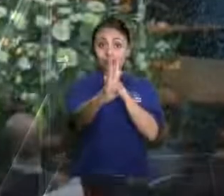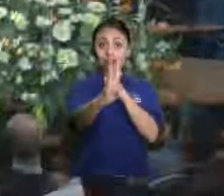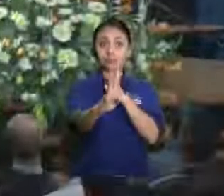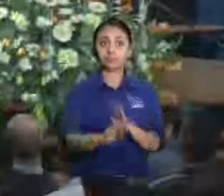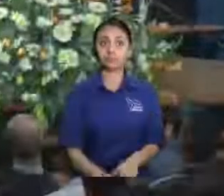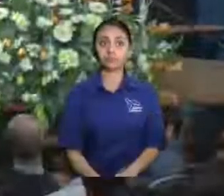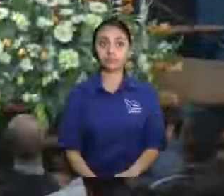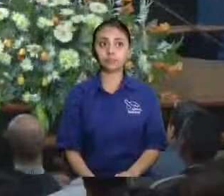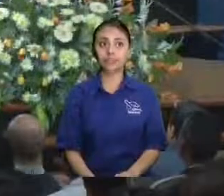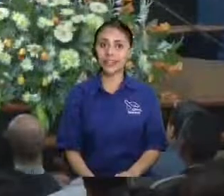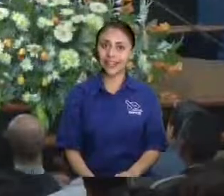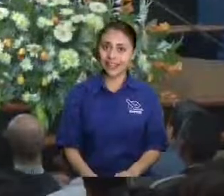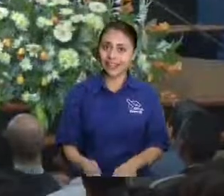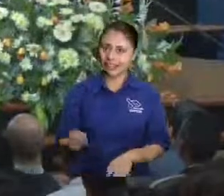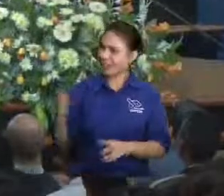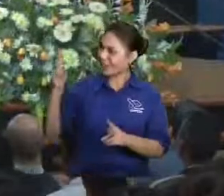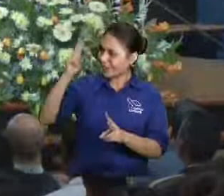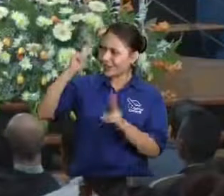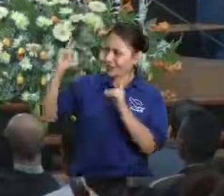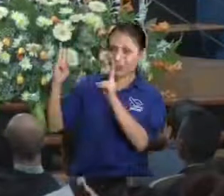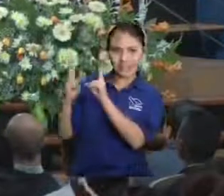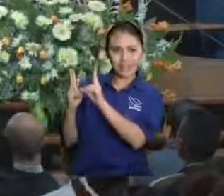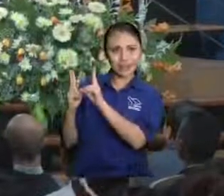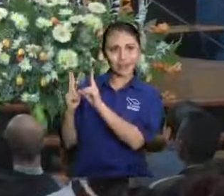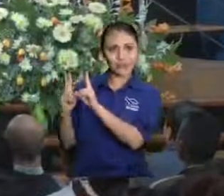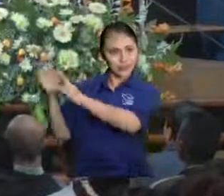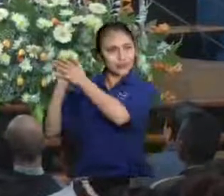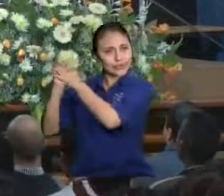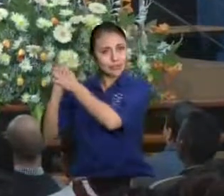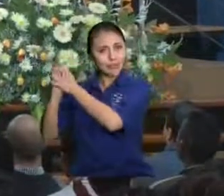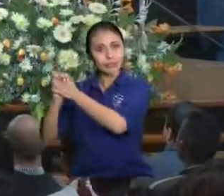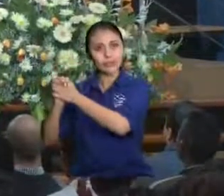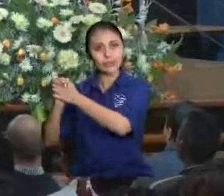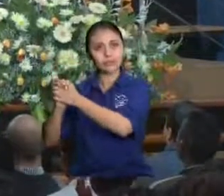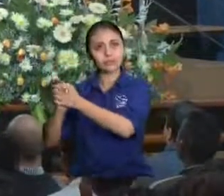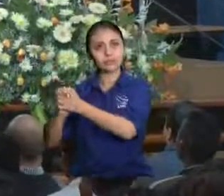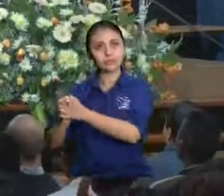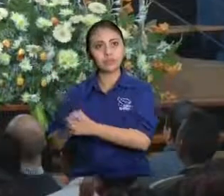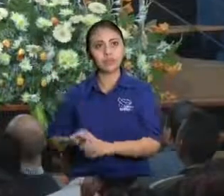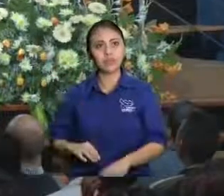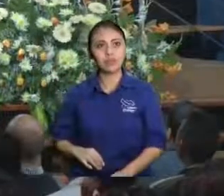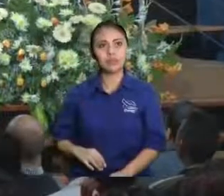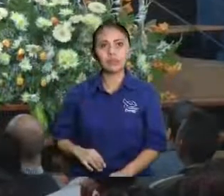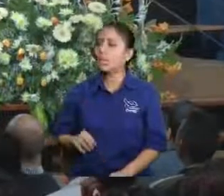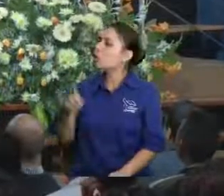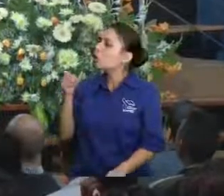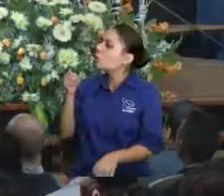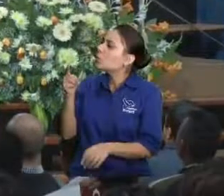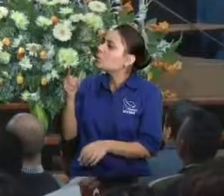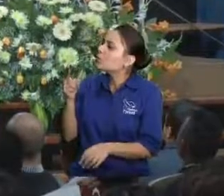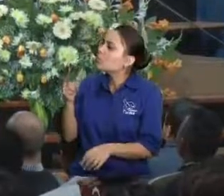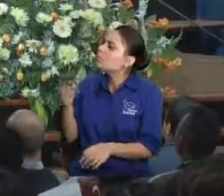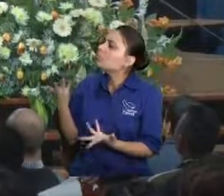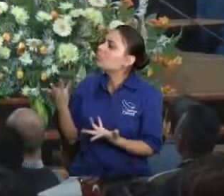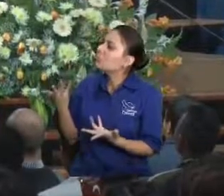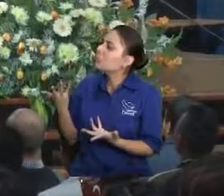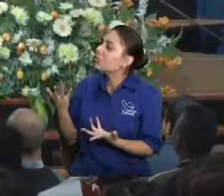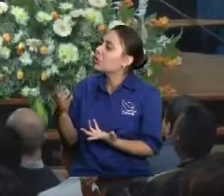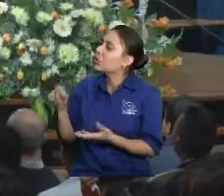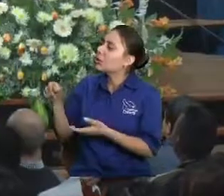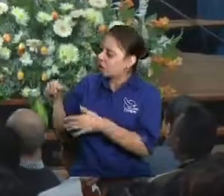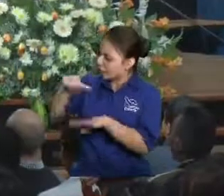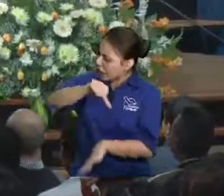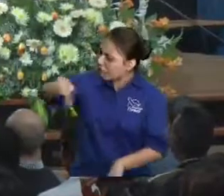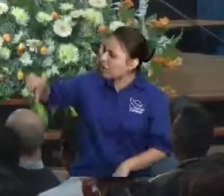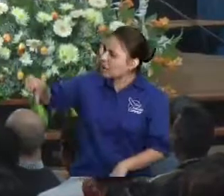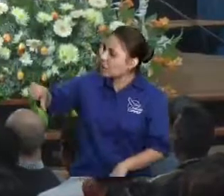ahí nos empezábamos a conocer con los compañeros con los que íbamos a estar todo el año. ¿Y vos para qué grado venís? ¿Y qué apellido sos? Ay, nos